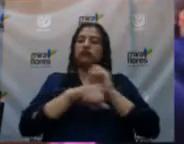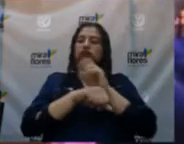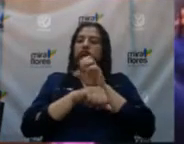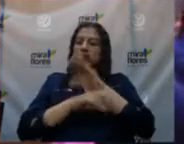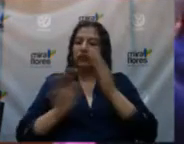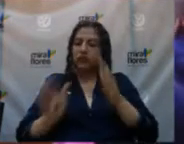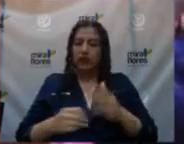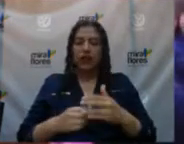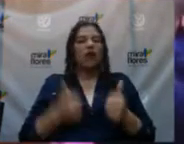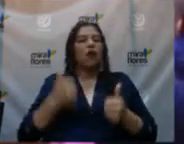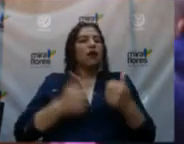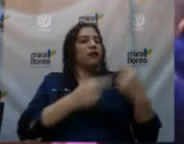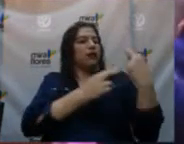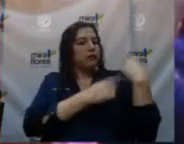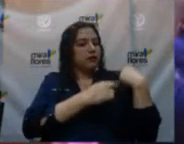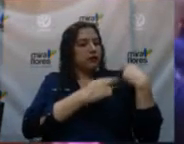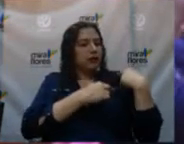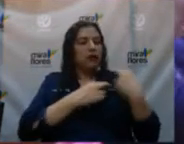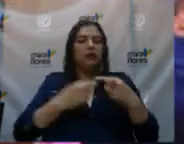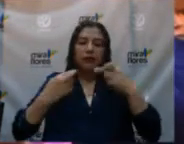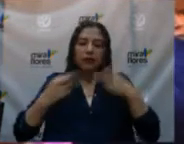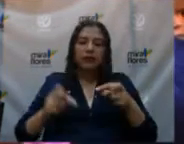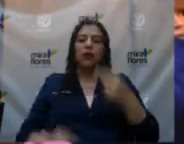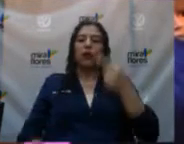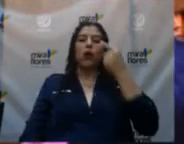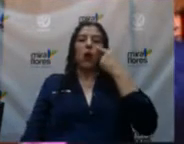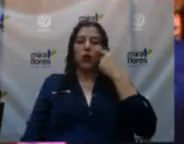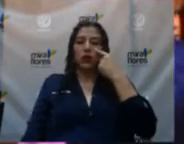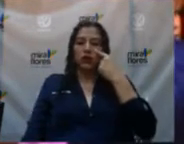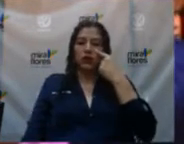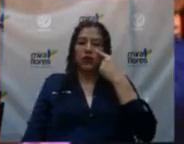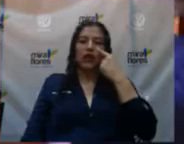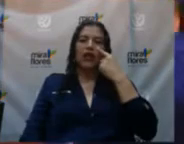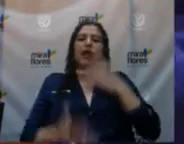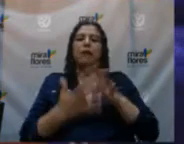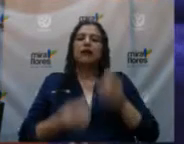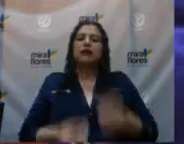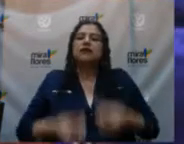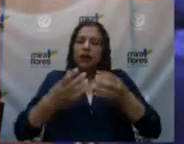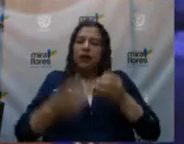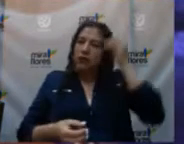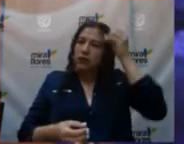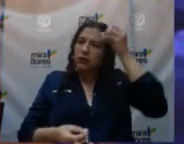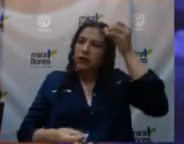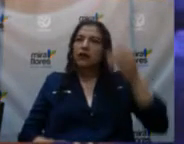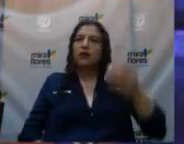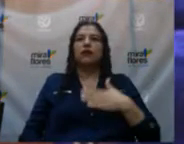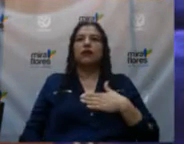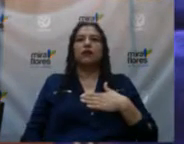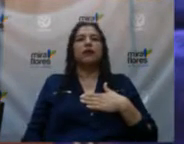La labor de ser consejera me ha permitido conocer y sobre todo aportar a mi distrito.